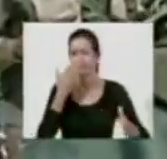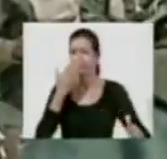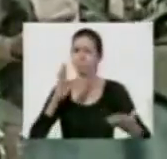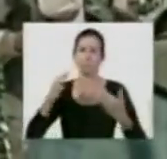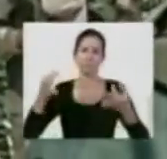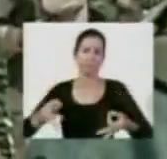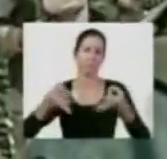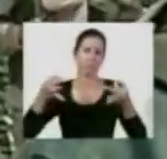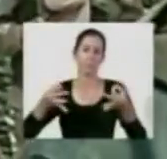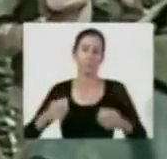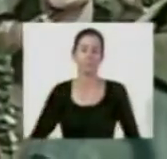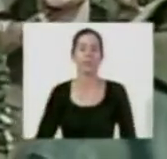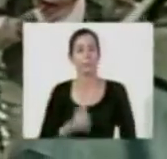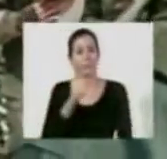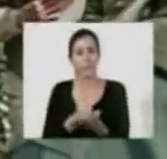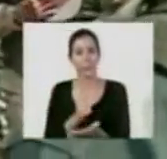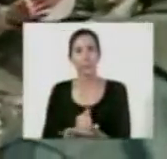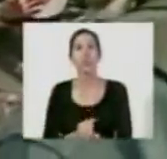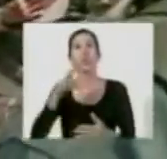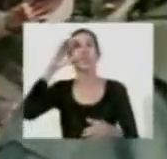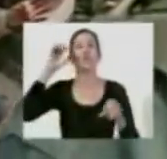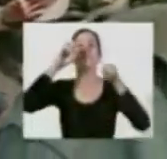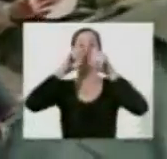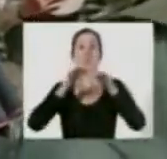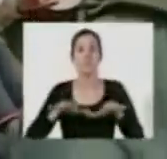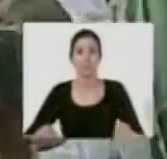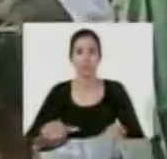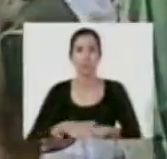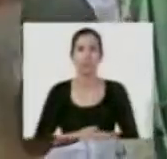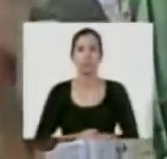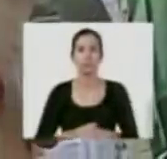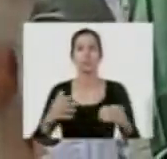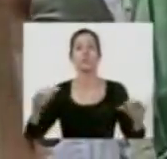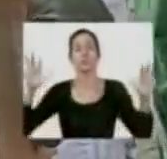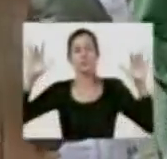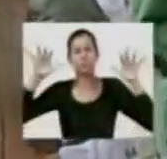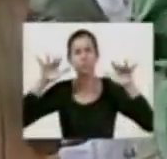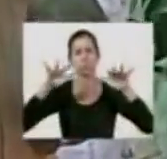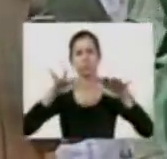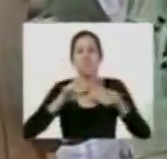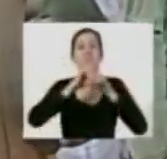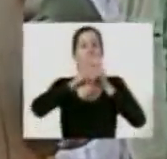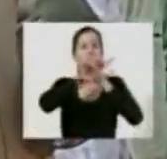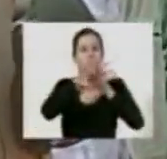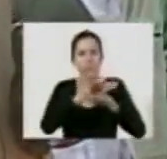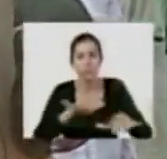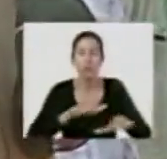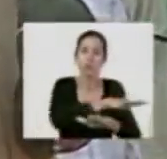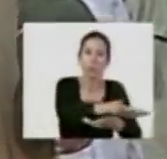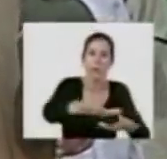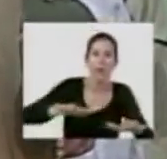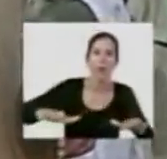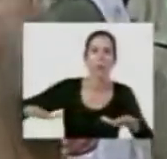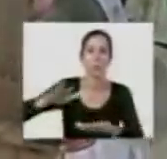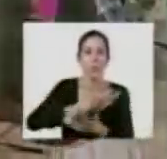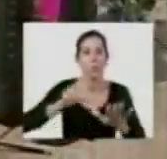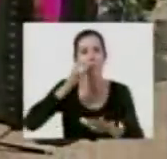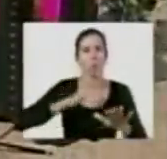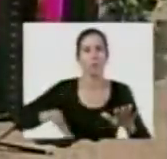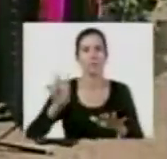siglos. Y que la bendición de Dios Todopoderoso descienda sobre todos y cada uno de nosotros, sobre nuestro pueblo